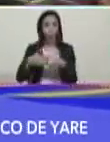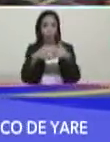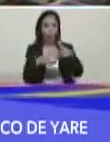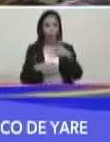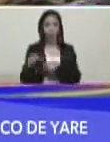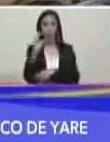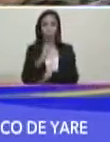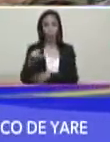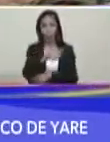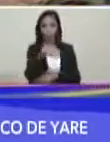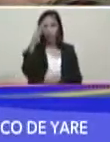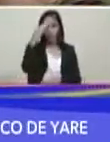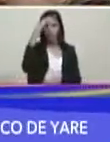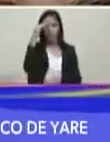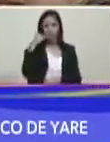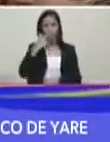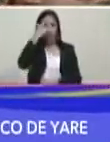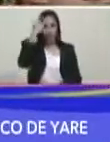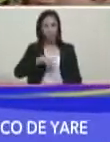sepa.